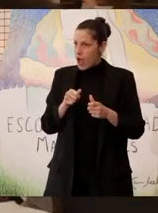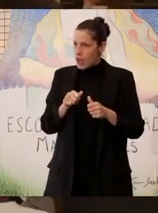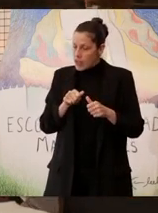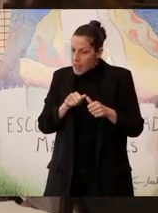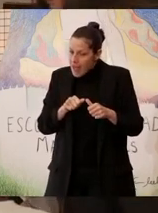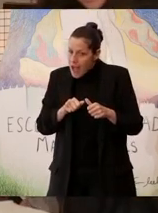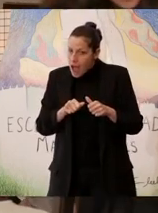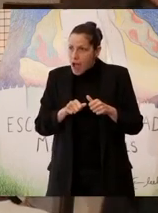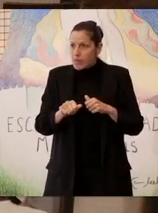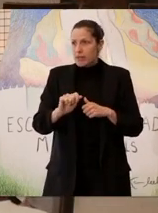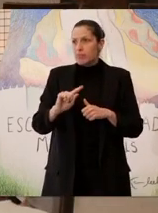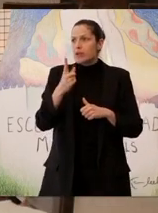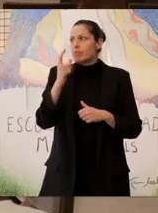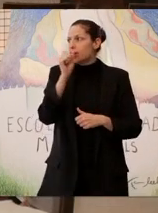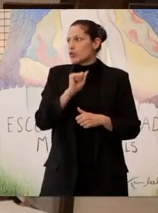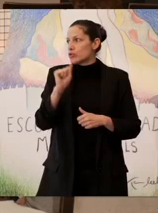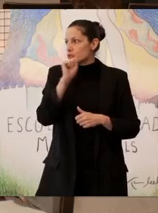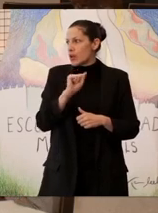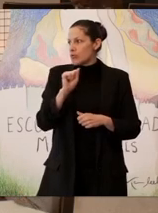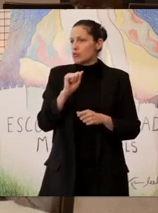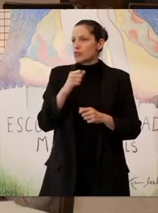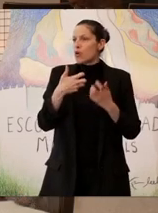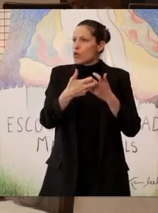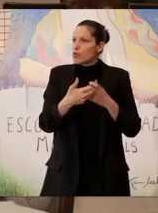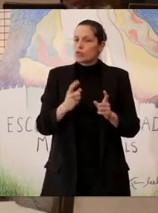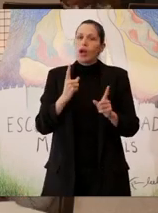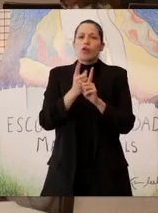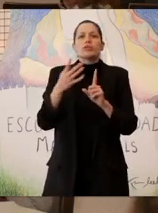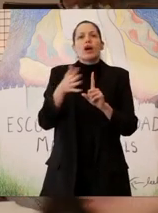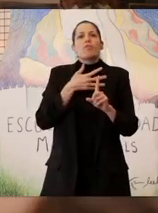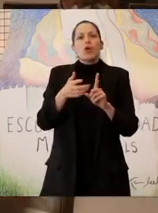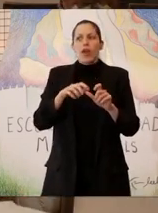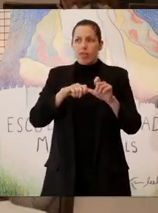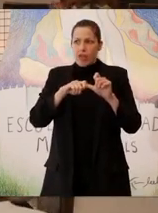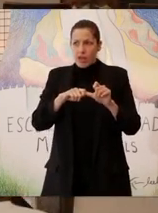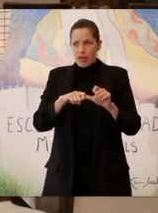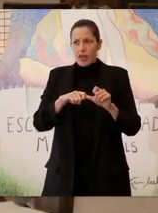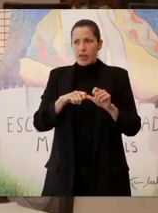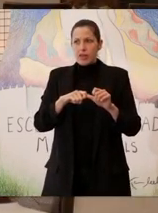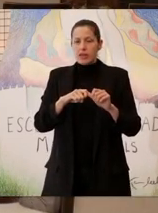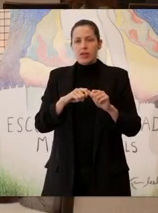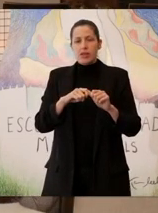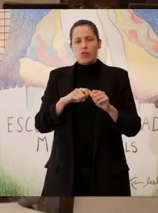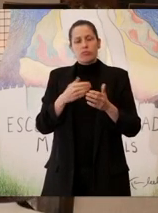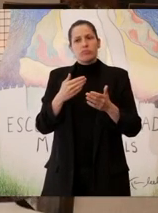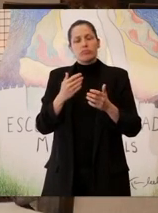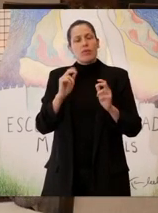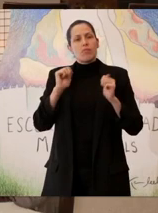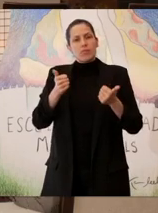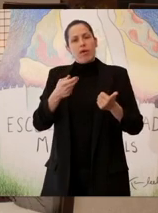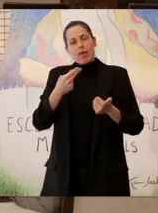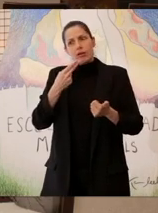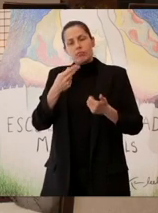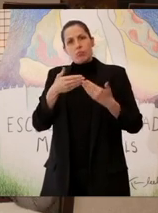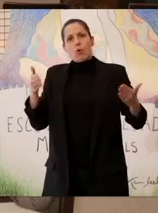Años de la lucha contra la violencia de género mostraron mayor interés, mayor compromiso.